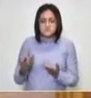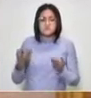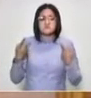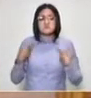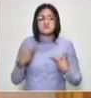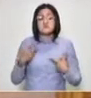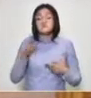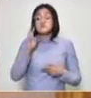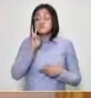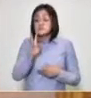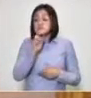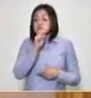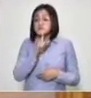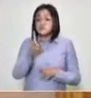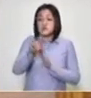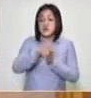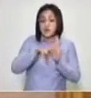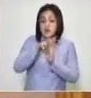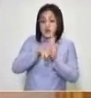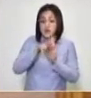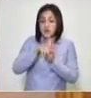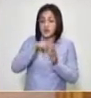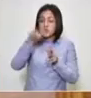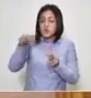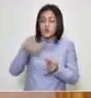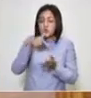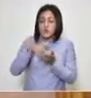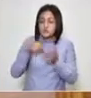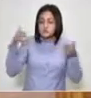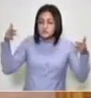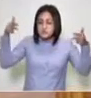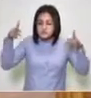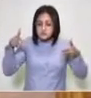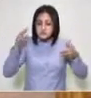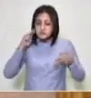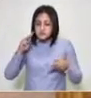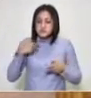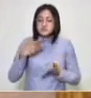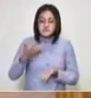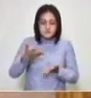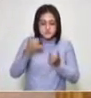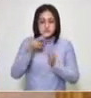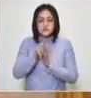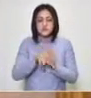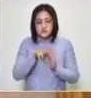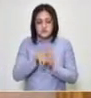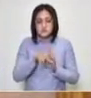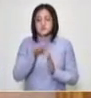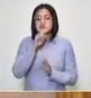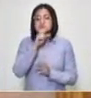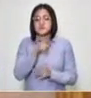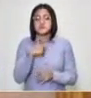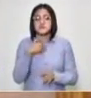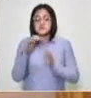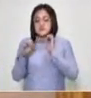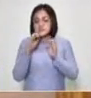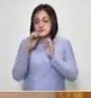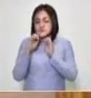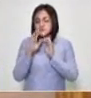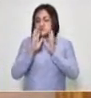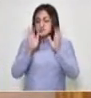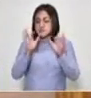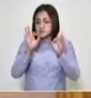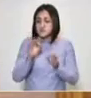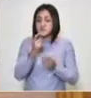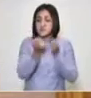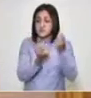elementos de video próximos al lugar y puedo también compartir que hemos entrevistado ya de manera